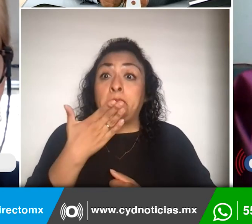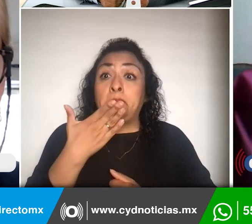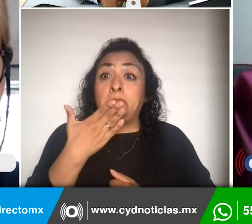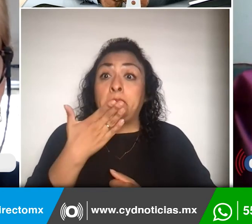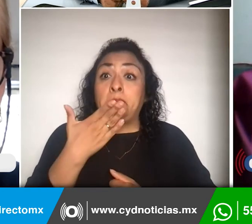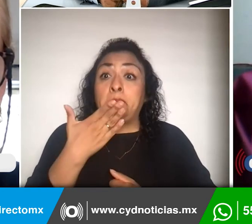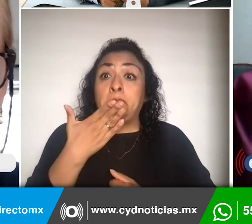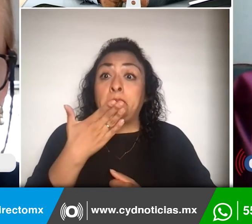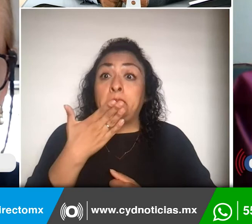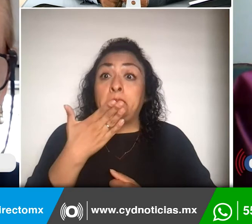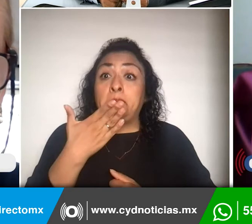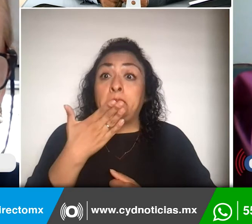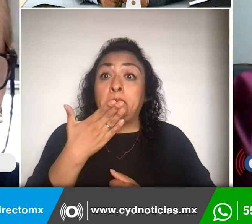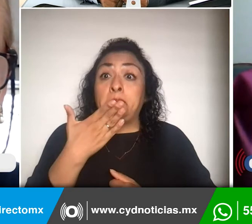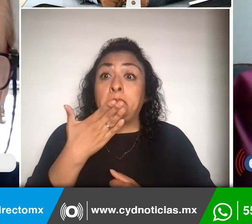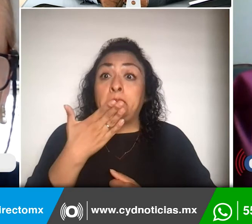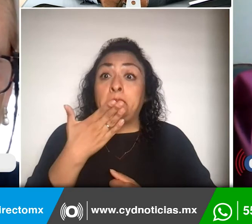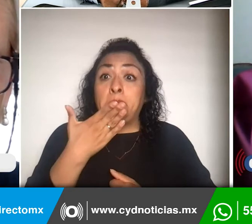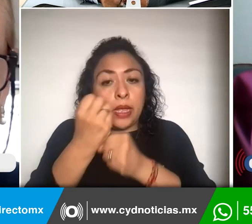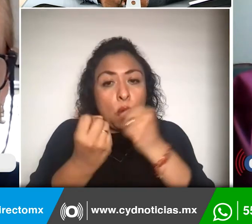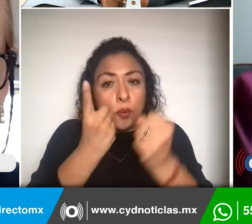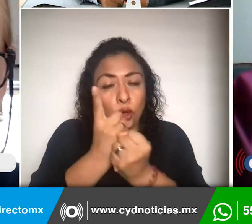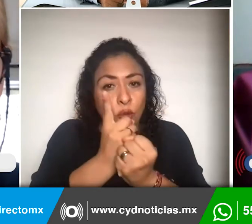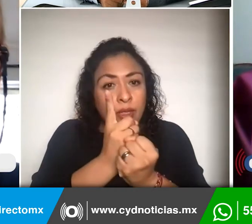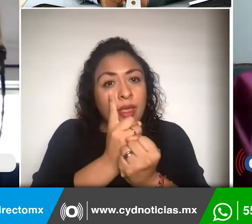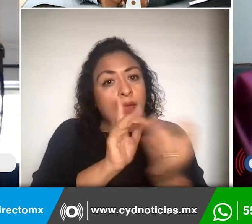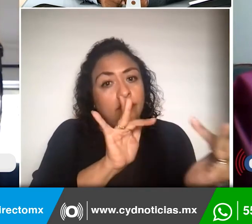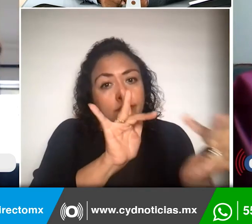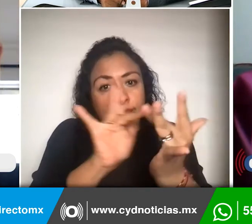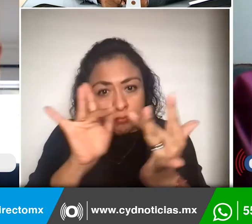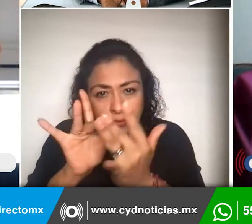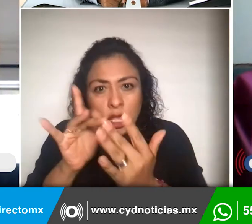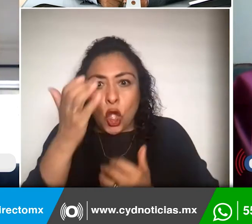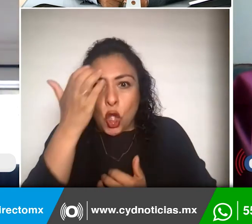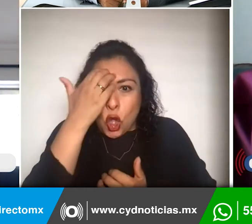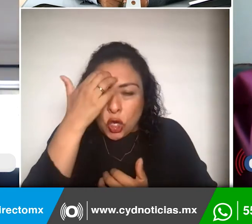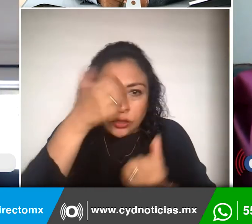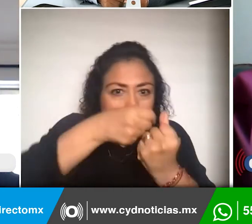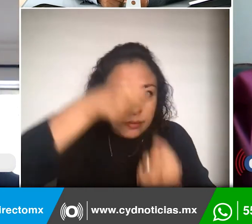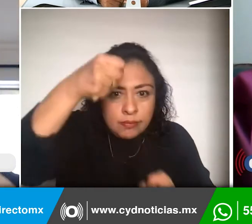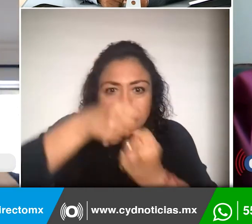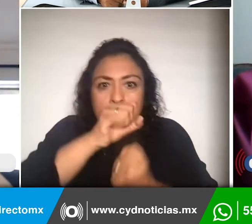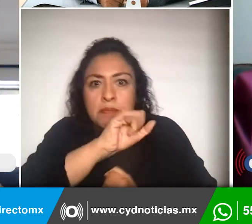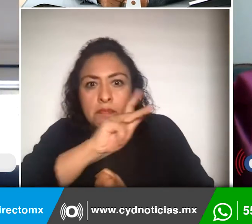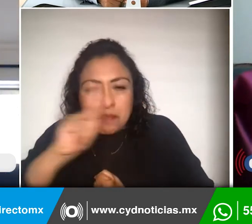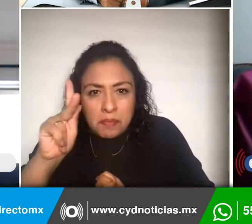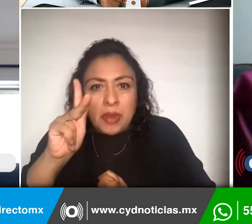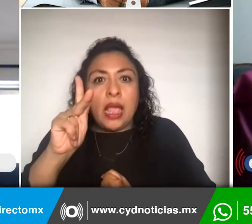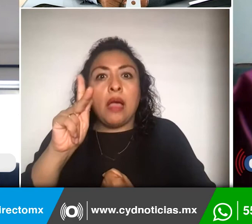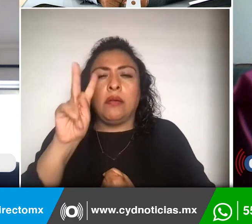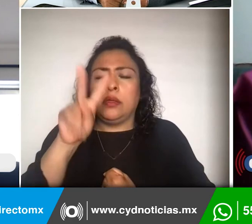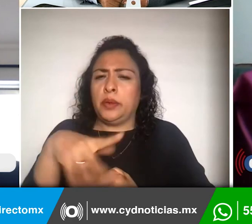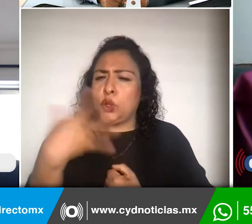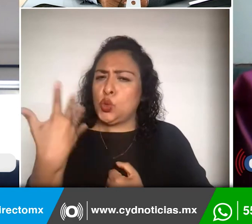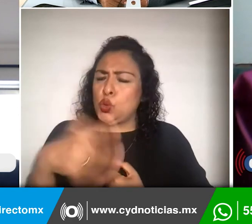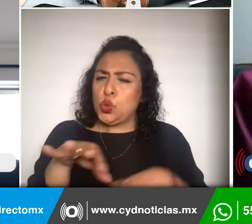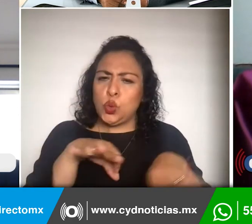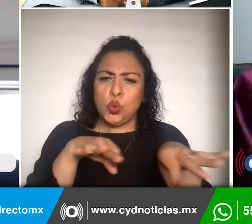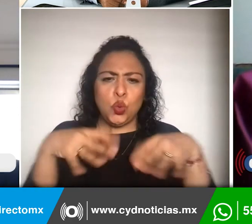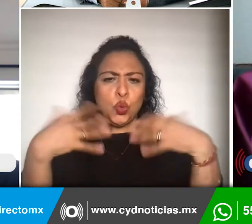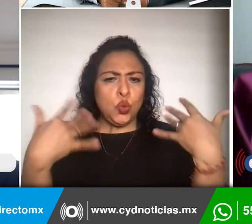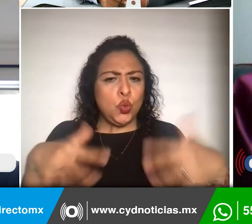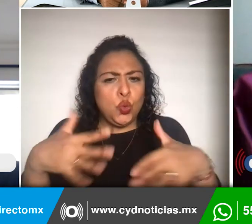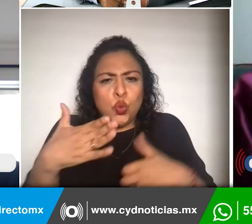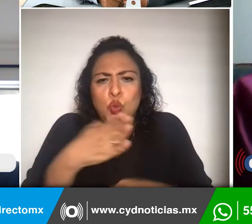oportunidad de tener contacto con ustedes para conocer ipleap, para conocer esta magnífica labor que lleva haciendo la institución ya